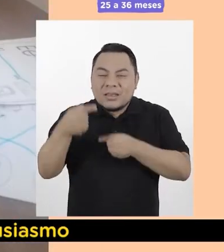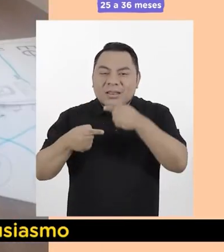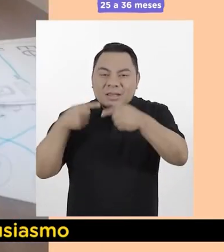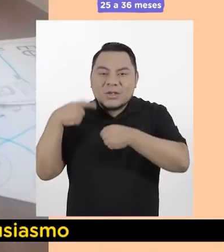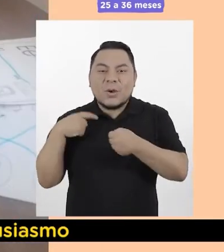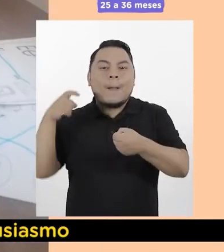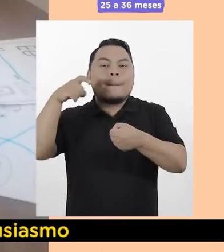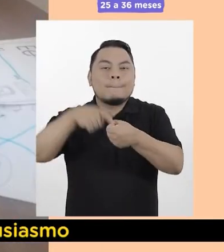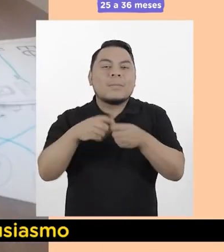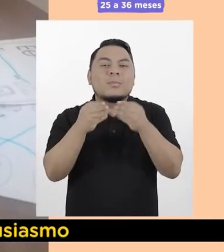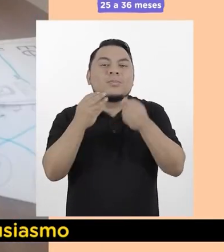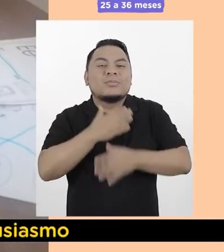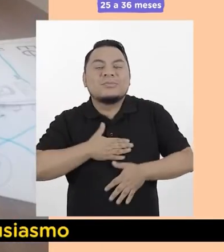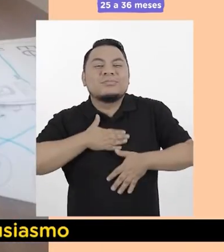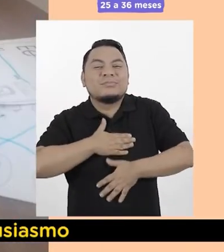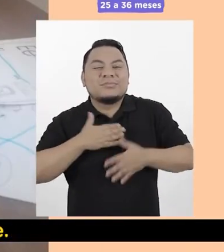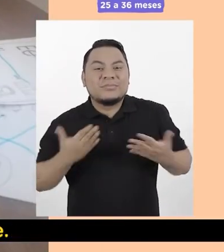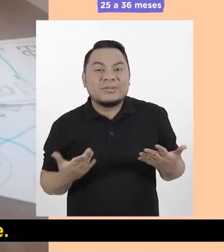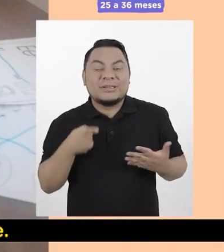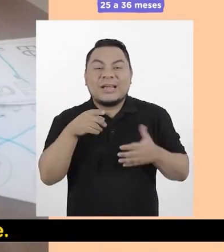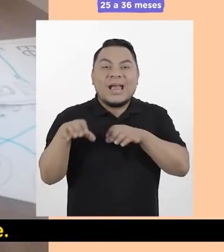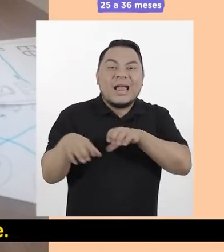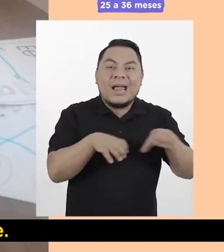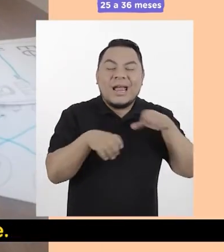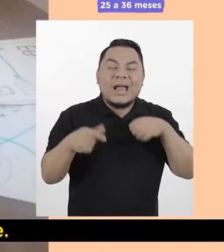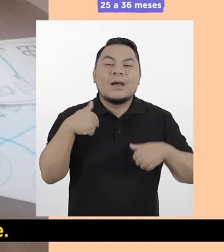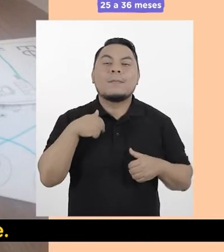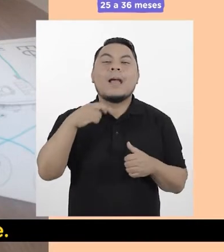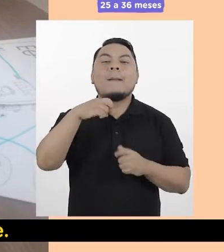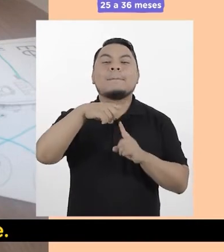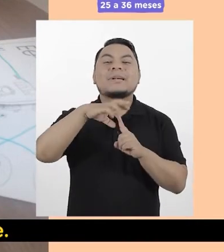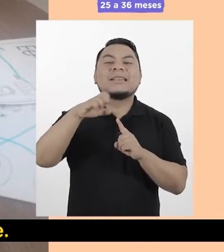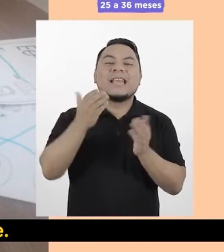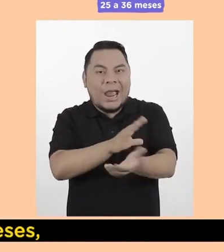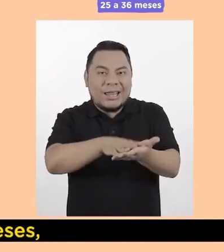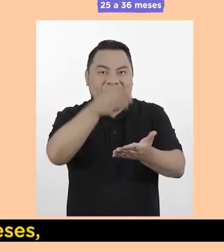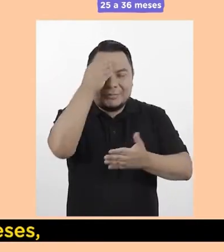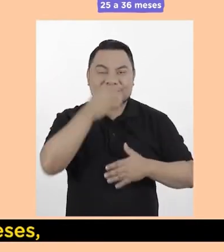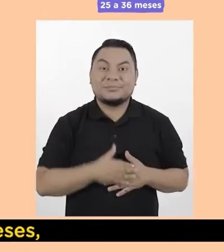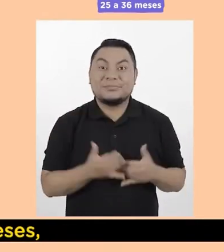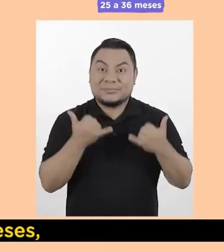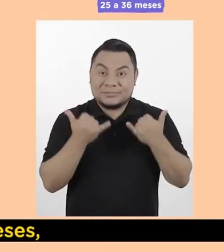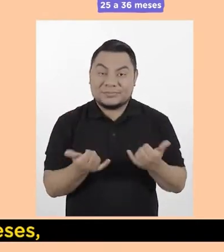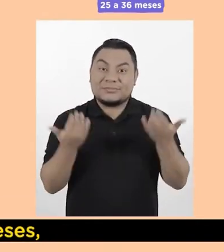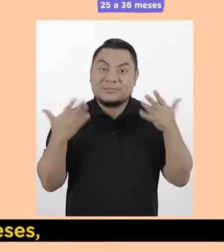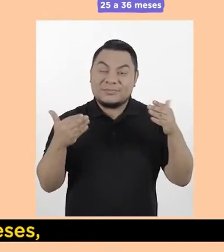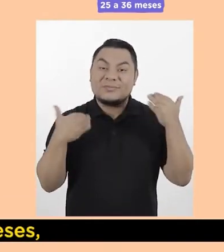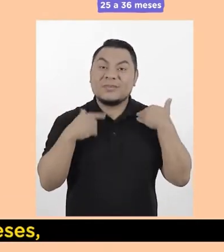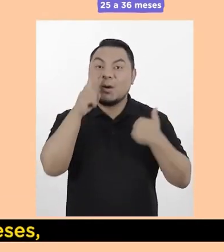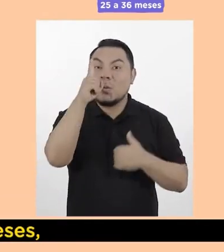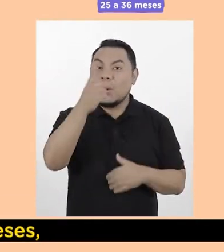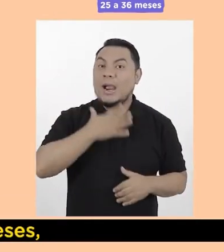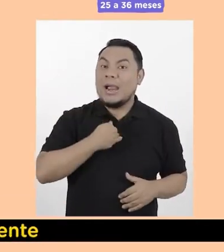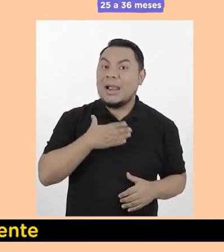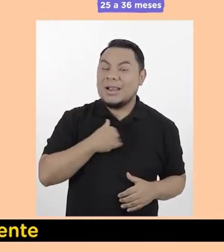día participo con mucho entusiasmo de las actividades de mi PRITE. Hoy ya tengo